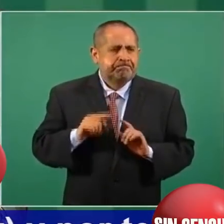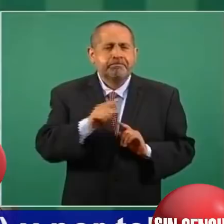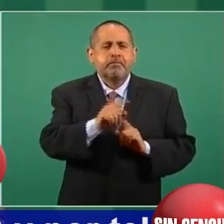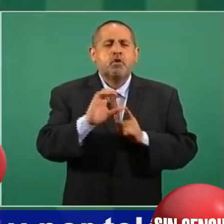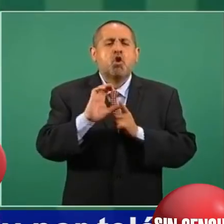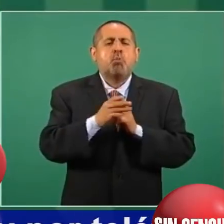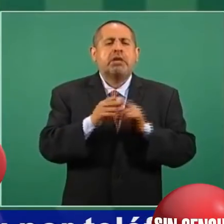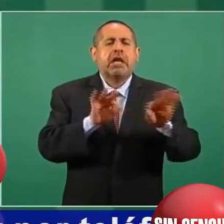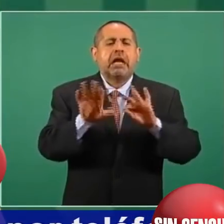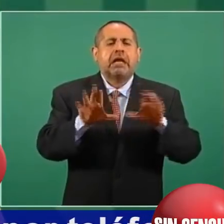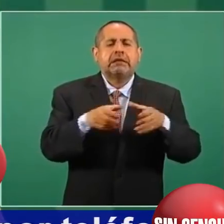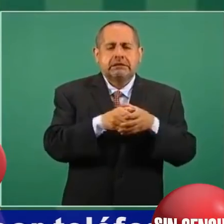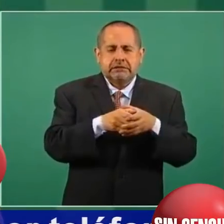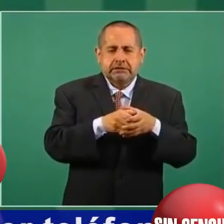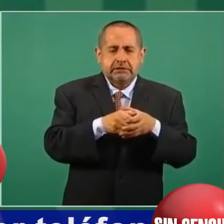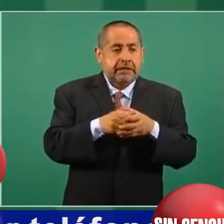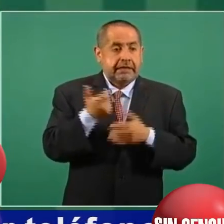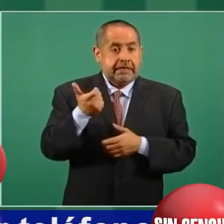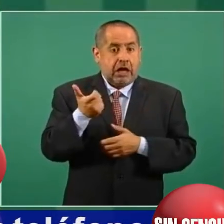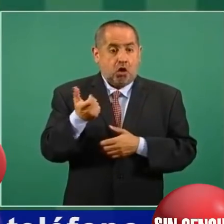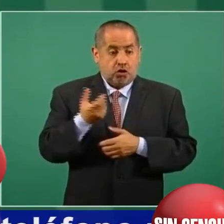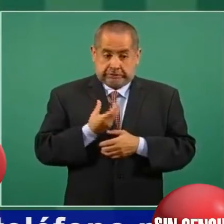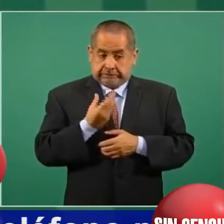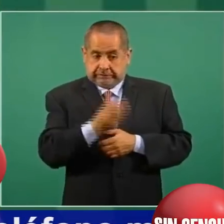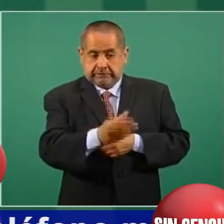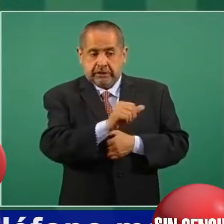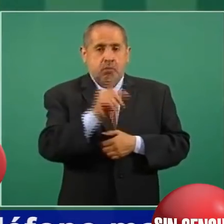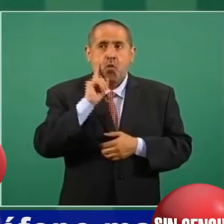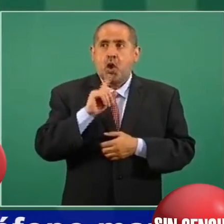comités, sobre todo del manejo del dinero.